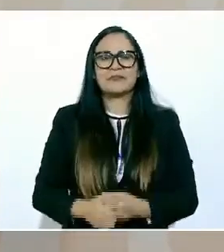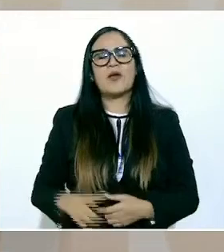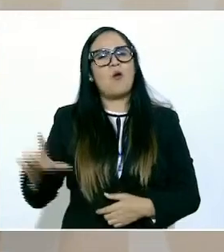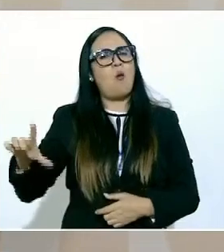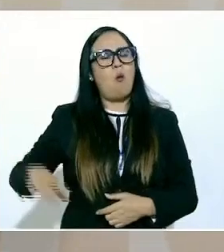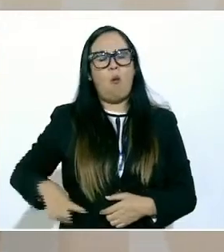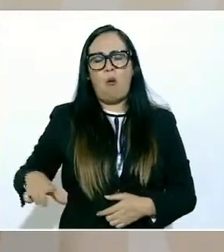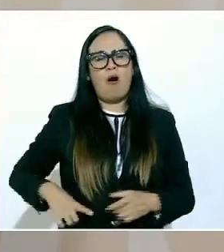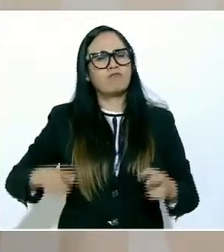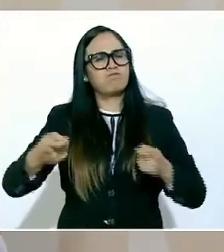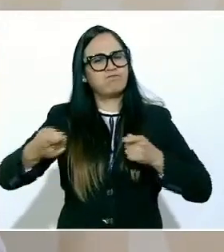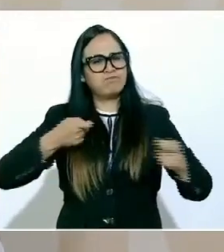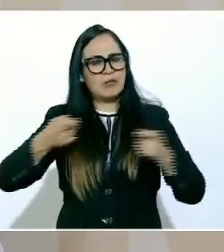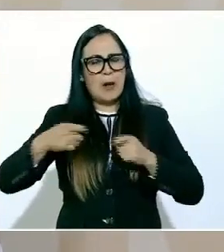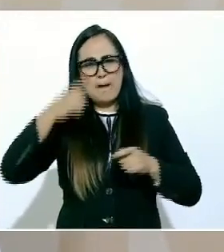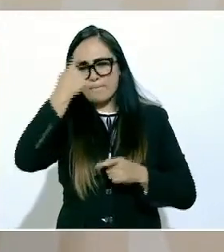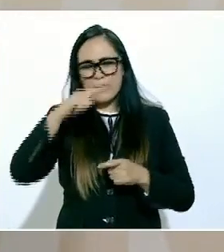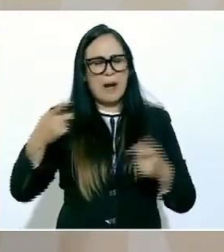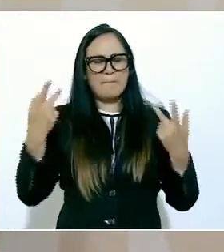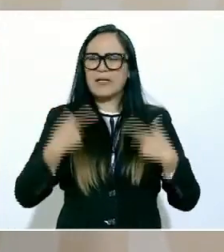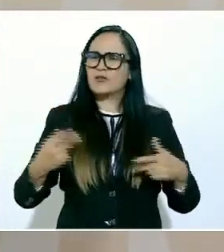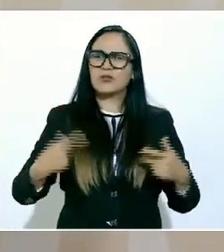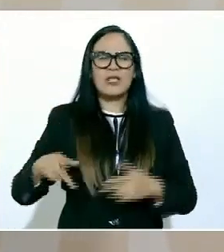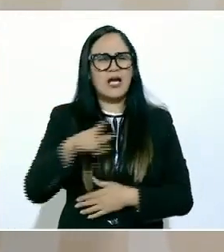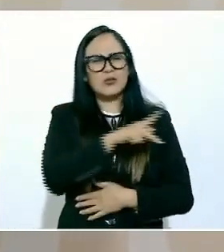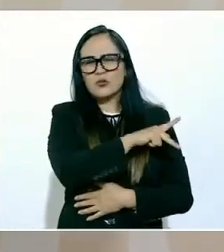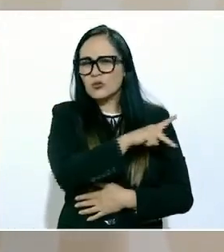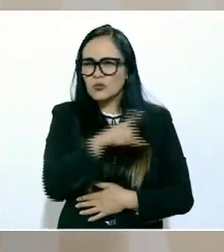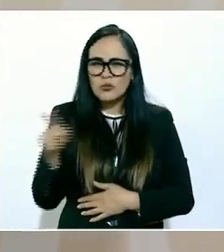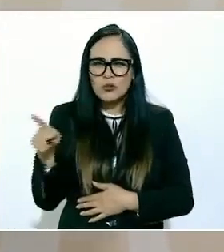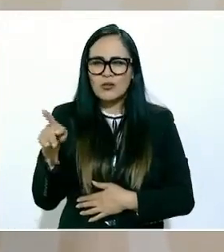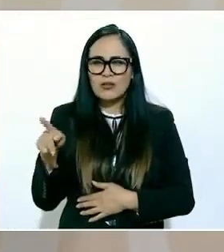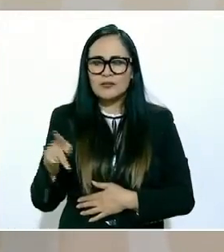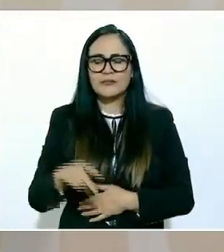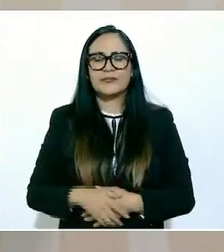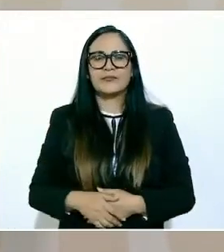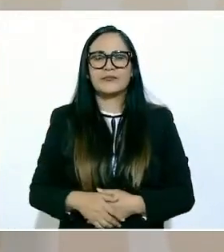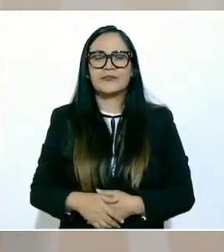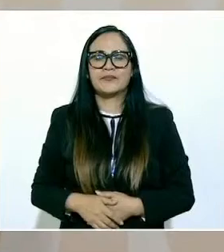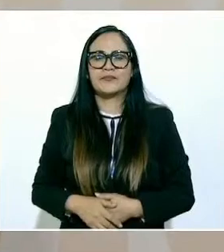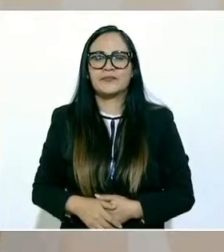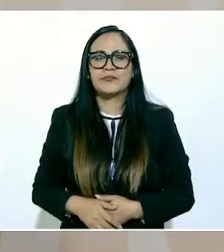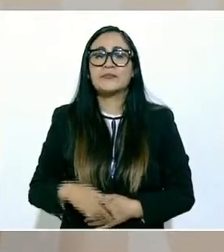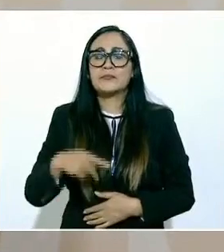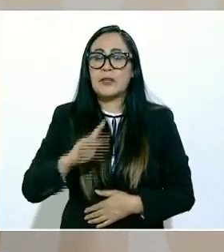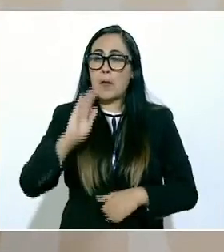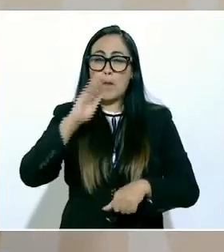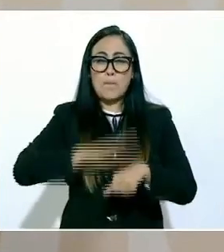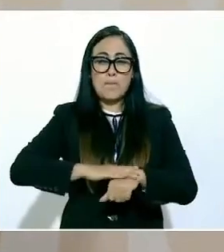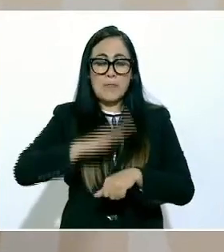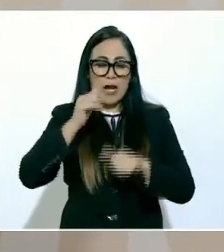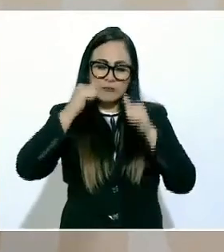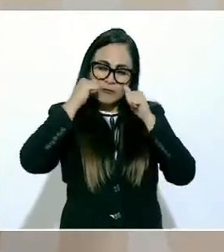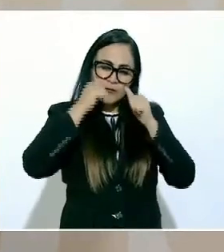gobernando para todos, pero, repito, dándole